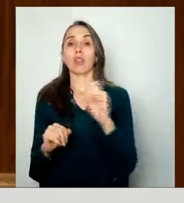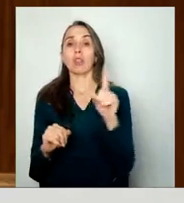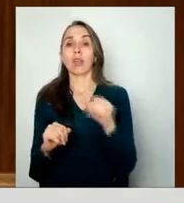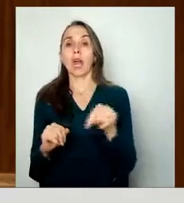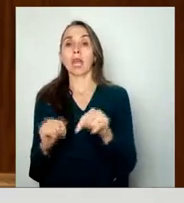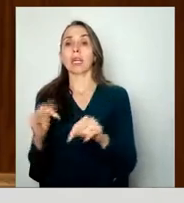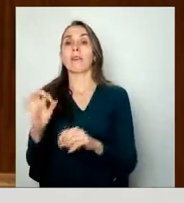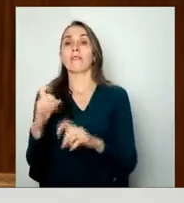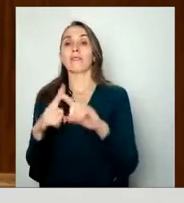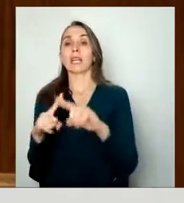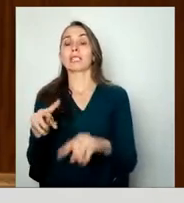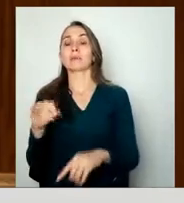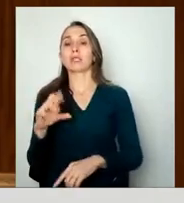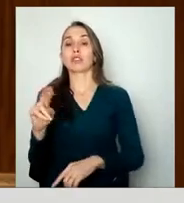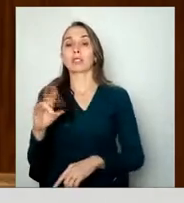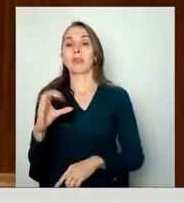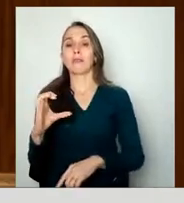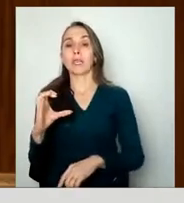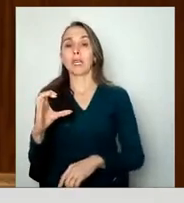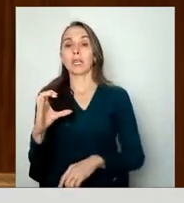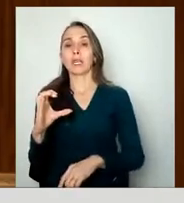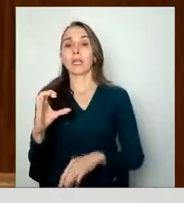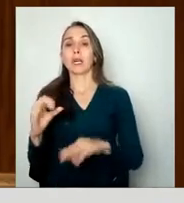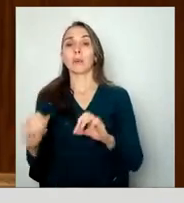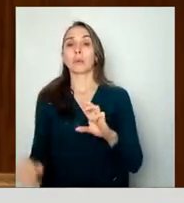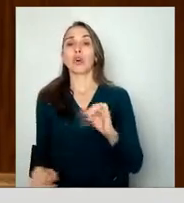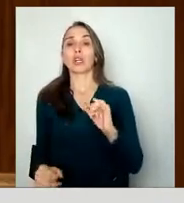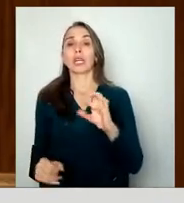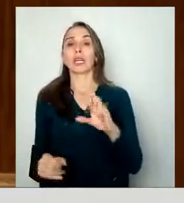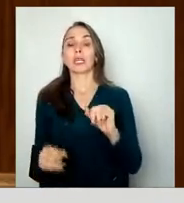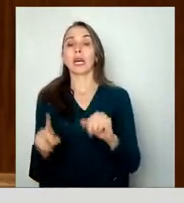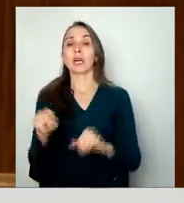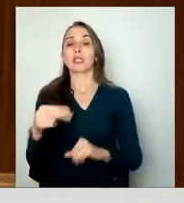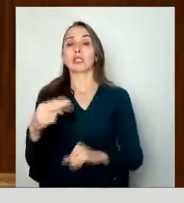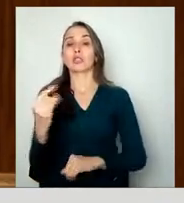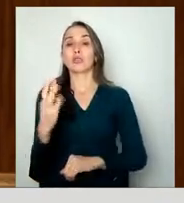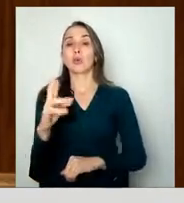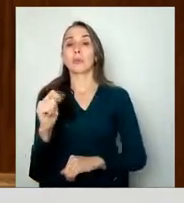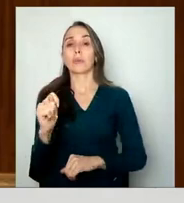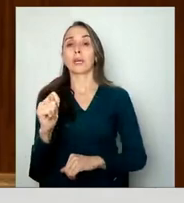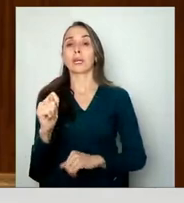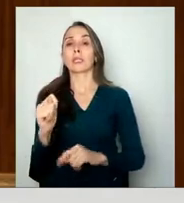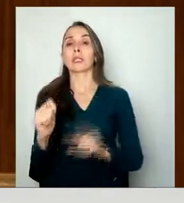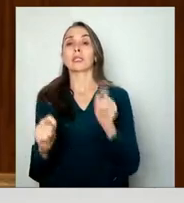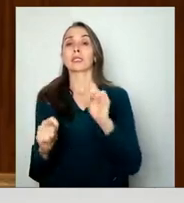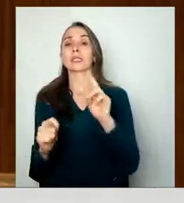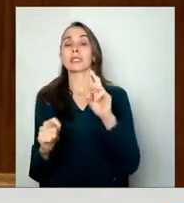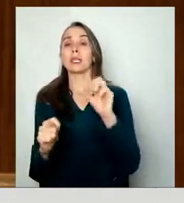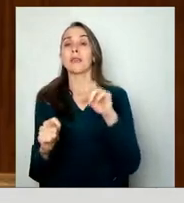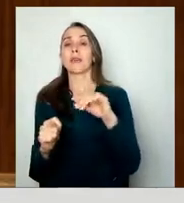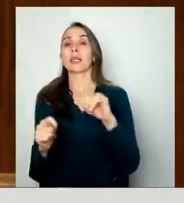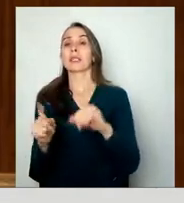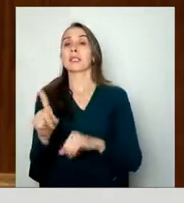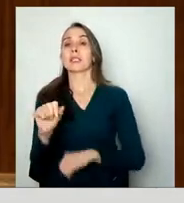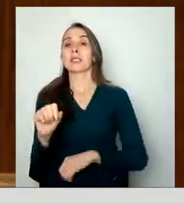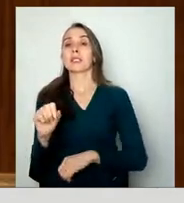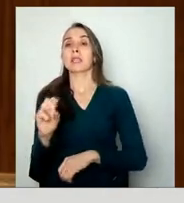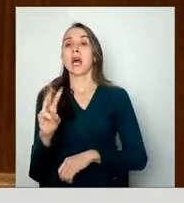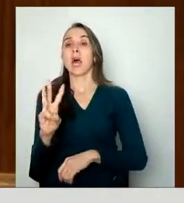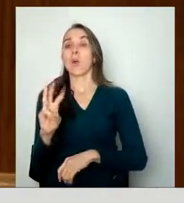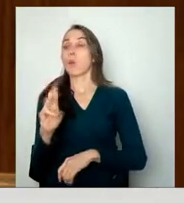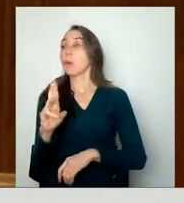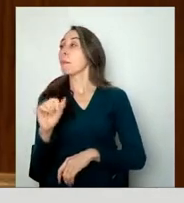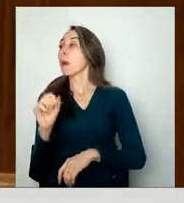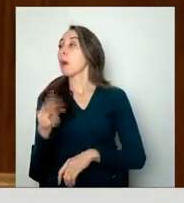mirosevich Doblado Moreira Don Christian schubert Esteban y sawer Man Don Frank y también el